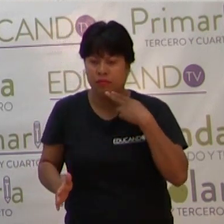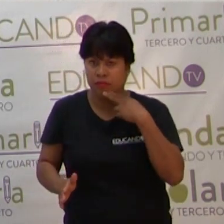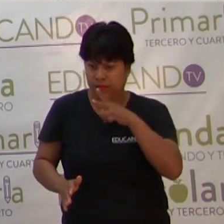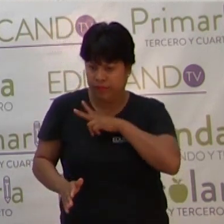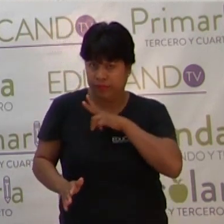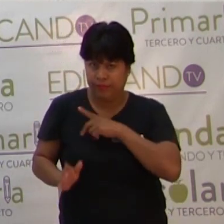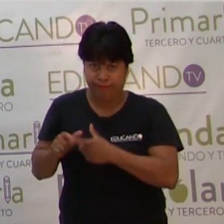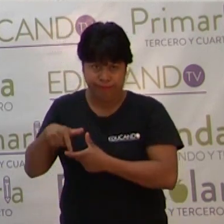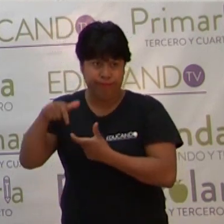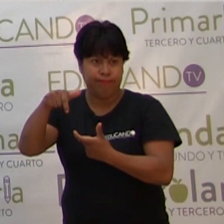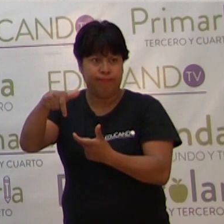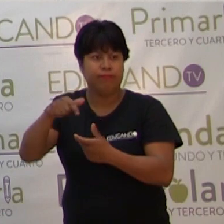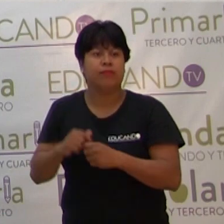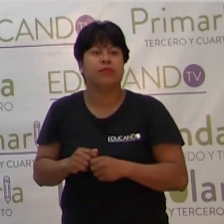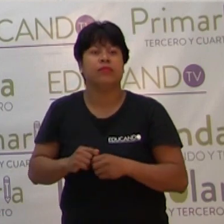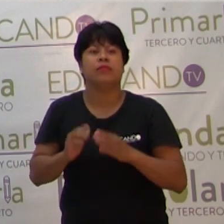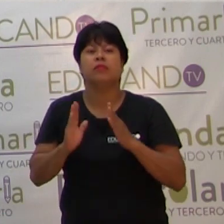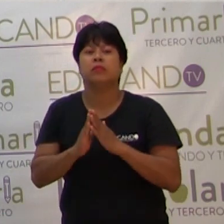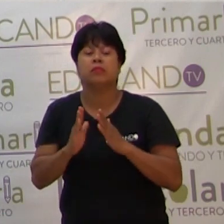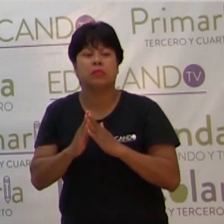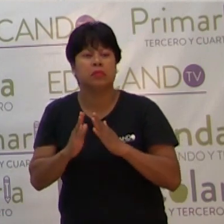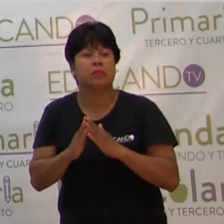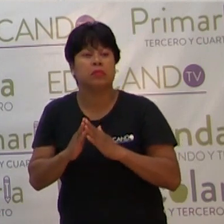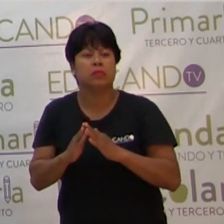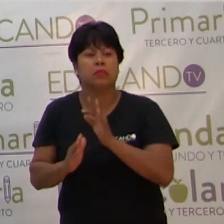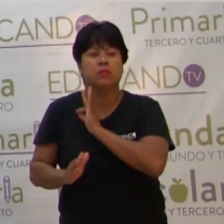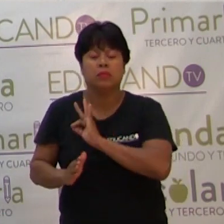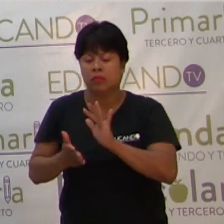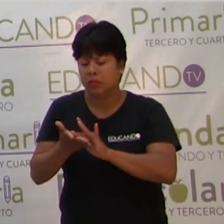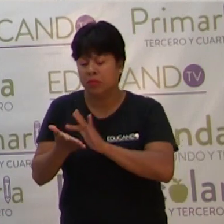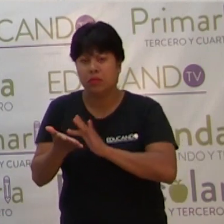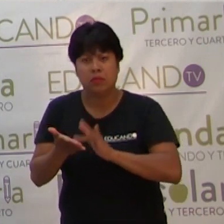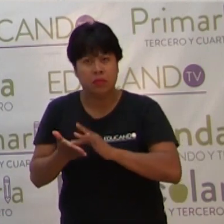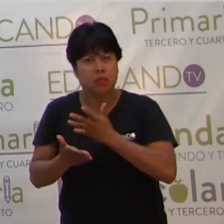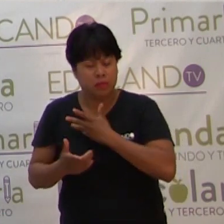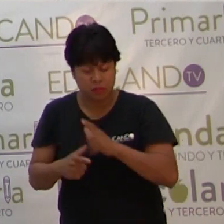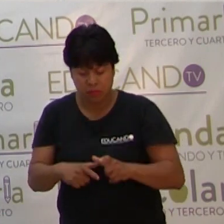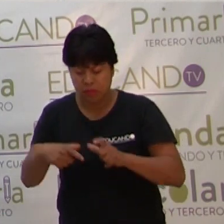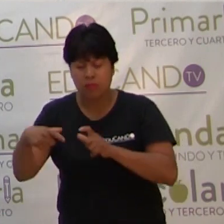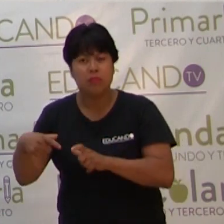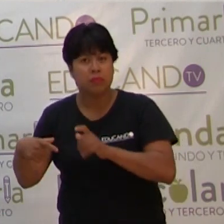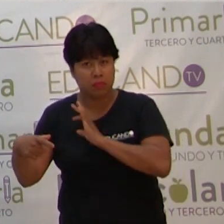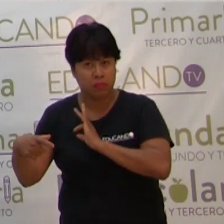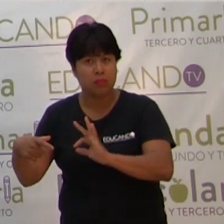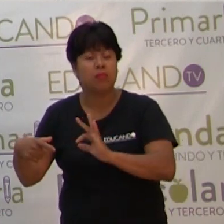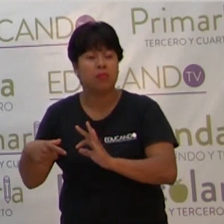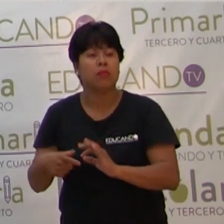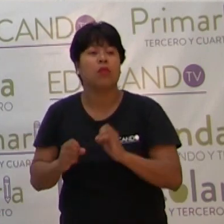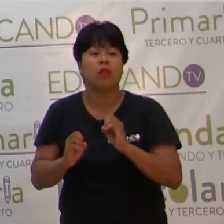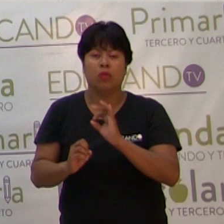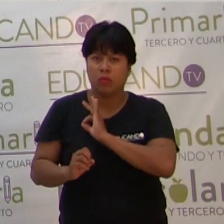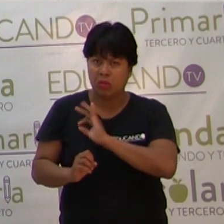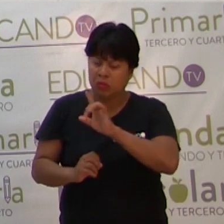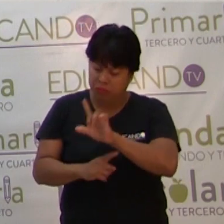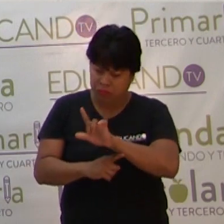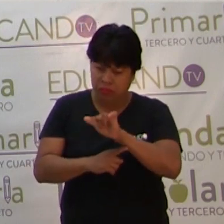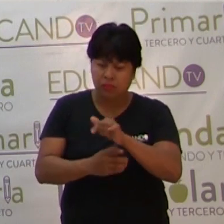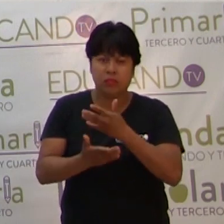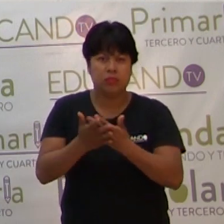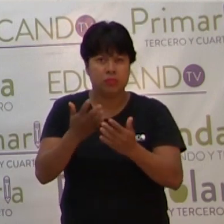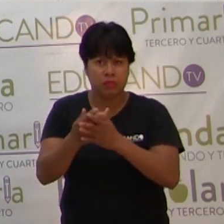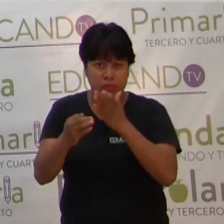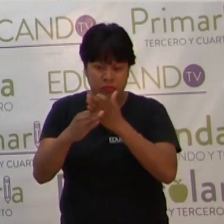que tenemos acá. En casa puedes ir por una calculadora, tener a la mano una calculadora o posteriormente hacerlo también después de